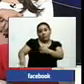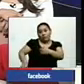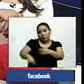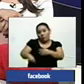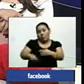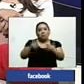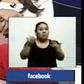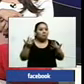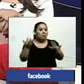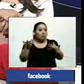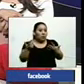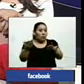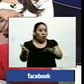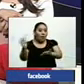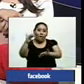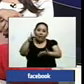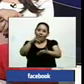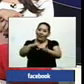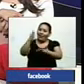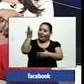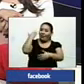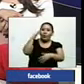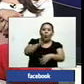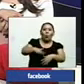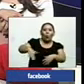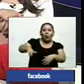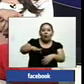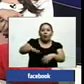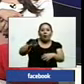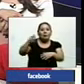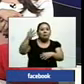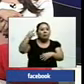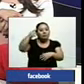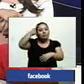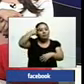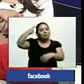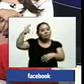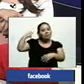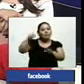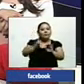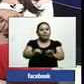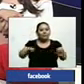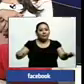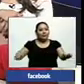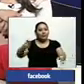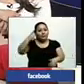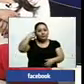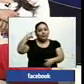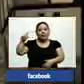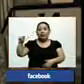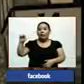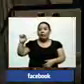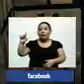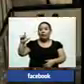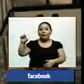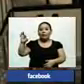y que bueno, se espera que reactive este parque que ha sido, digamos, está en los recuerdos de infancia de muchos salvadoreños.